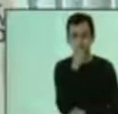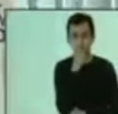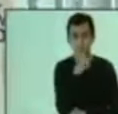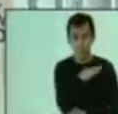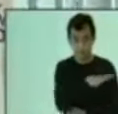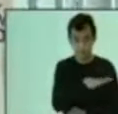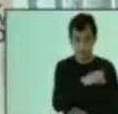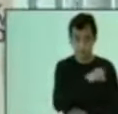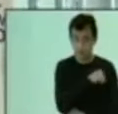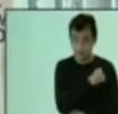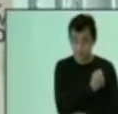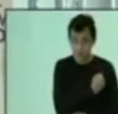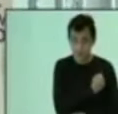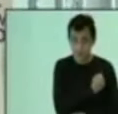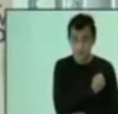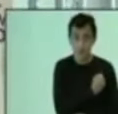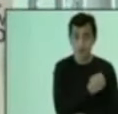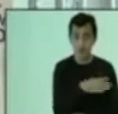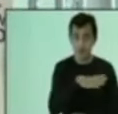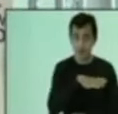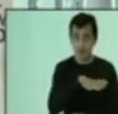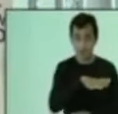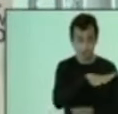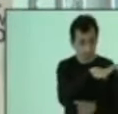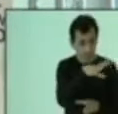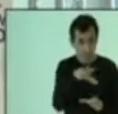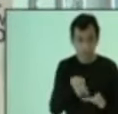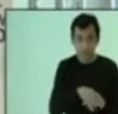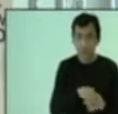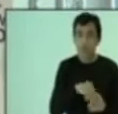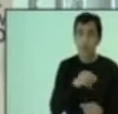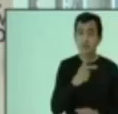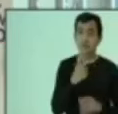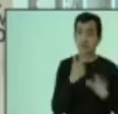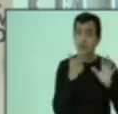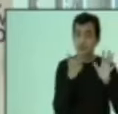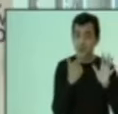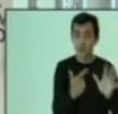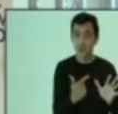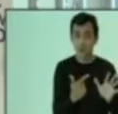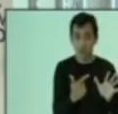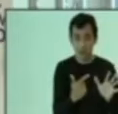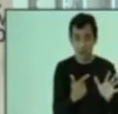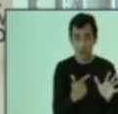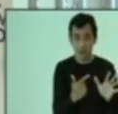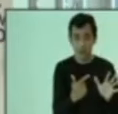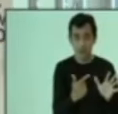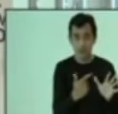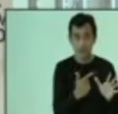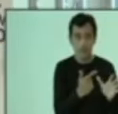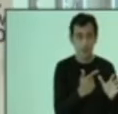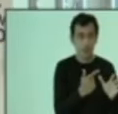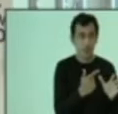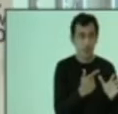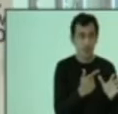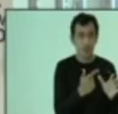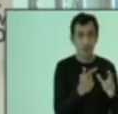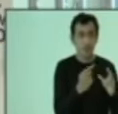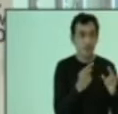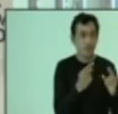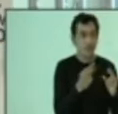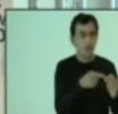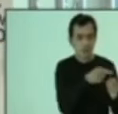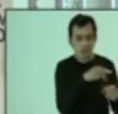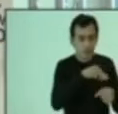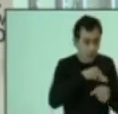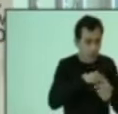salud. Tenemos un total de siete unidades de sector salud, de las